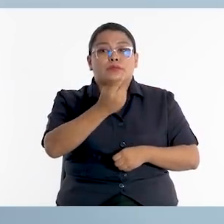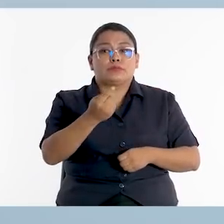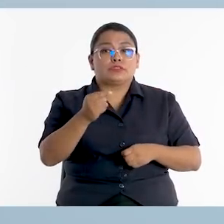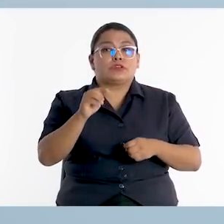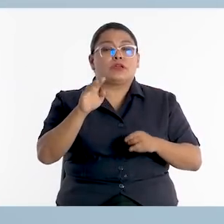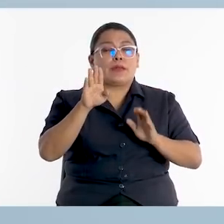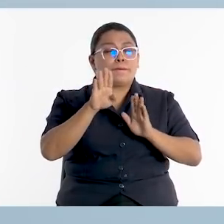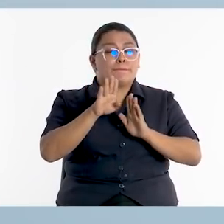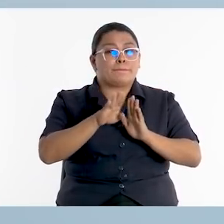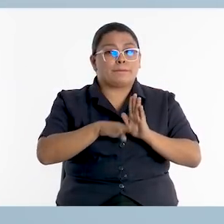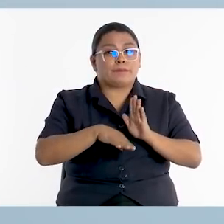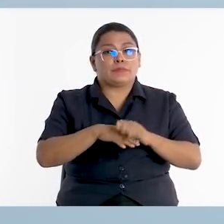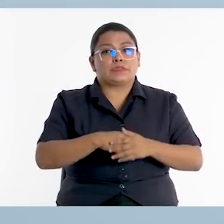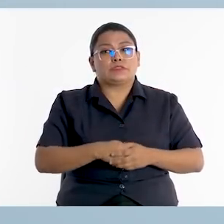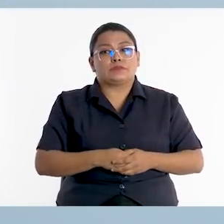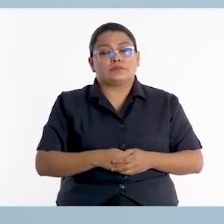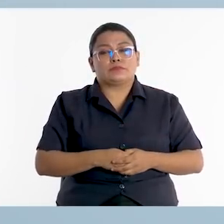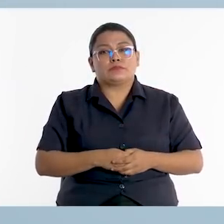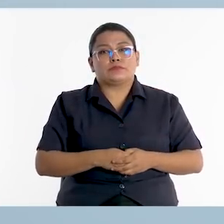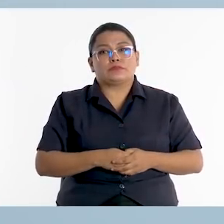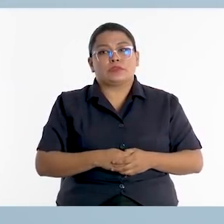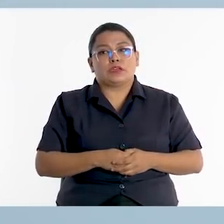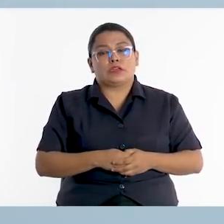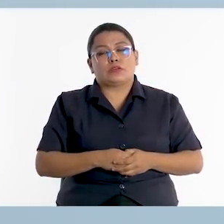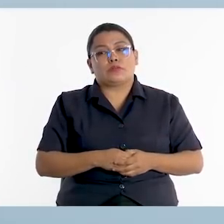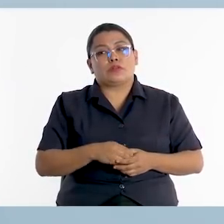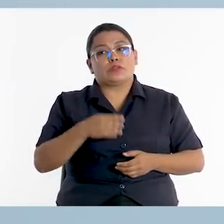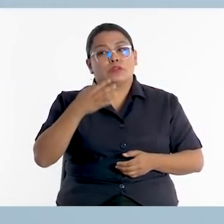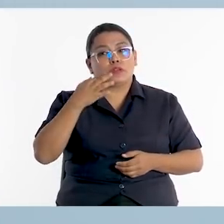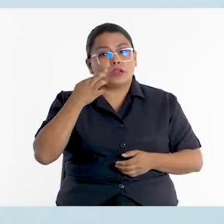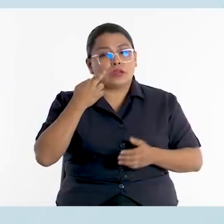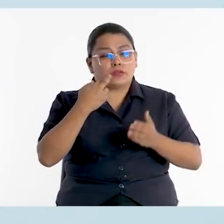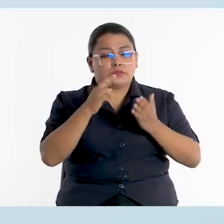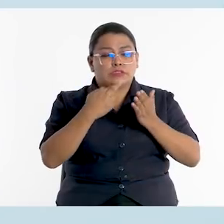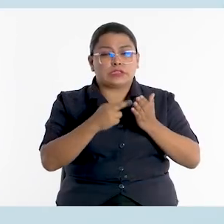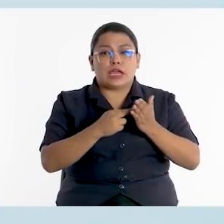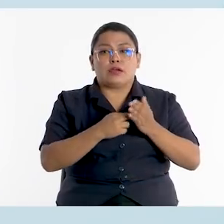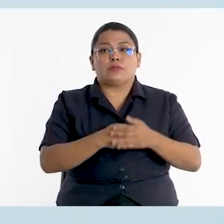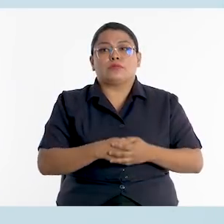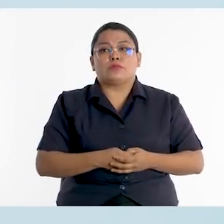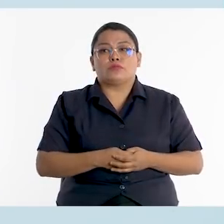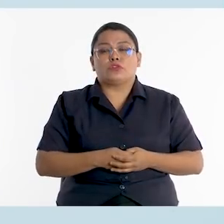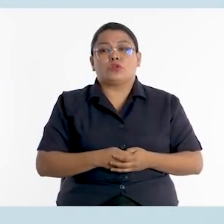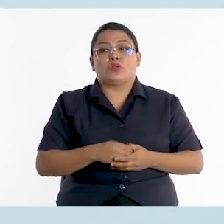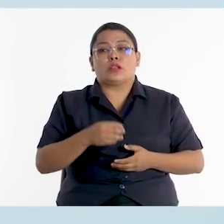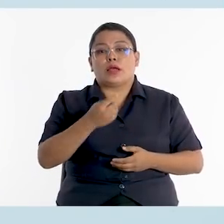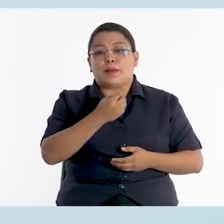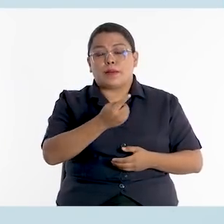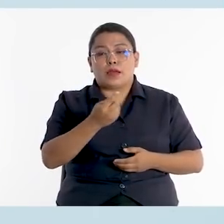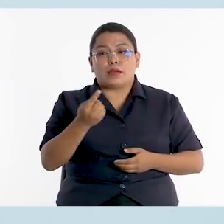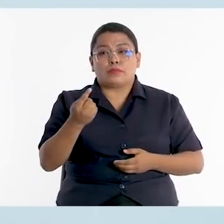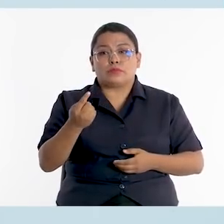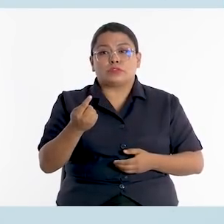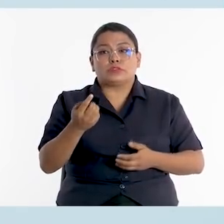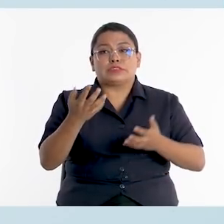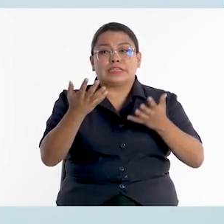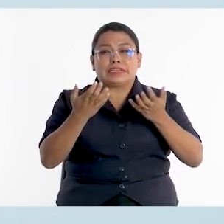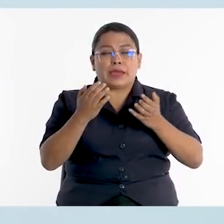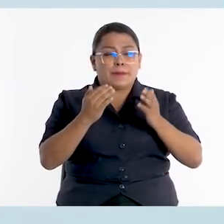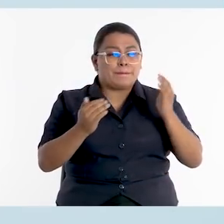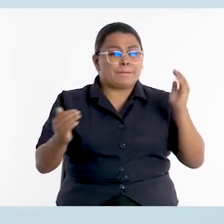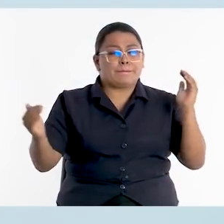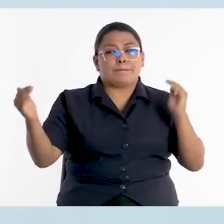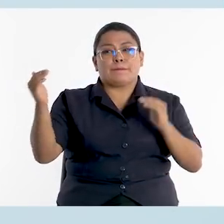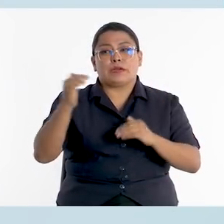personas es mucho mayor. Y segundo es que si verificamos en nuestra recta, la cantidad que andamos buscando está